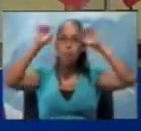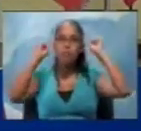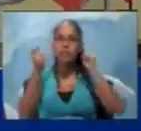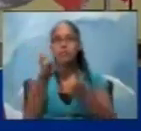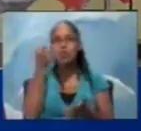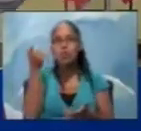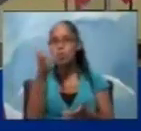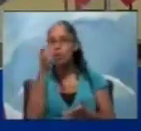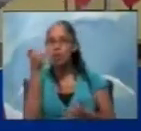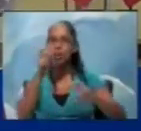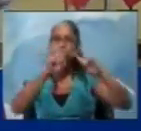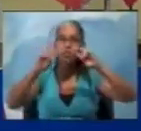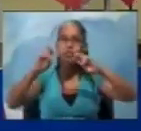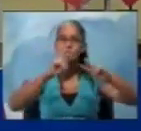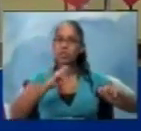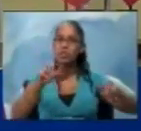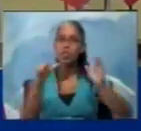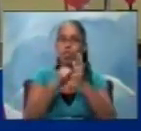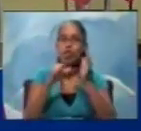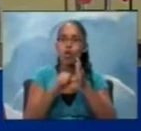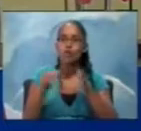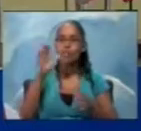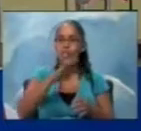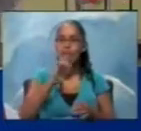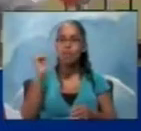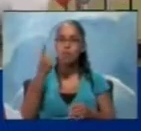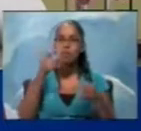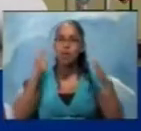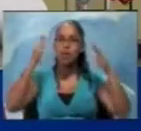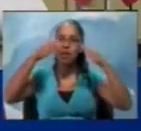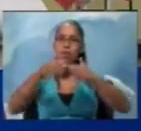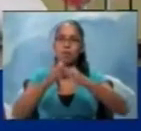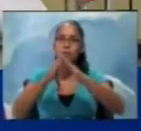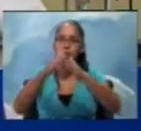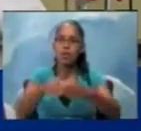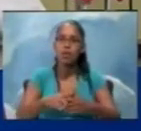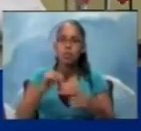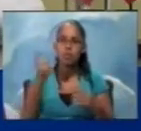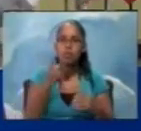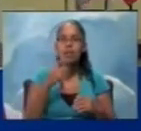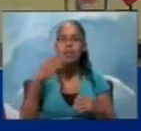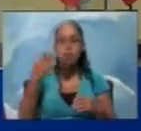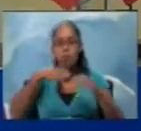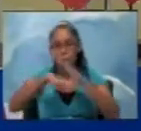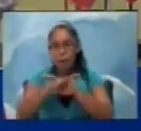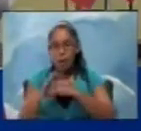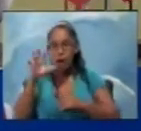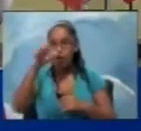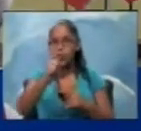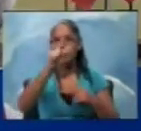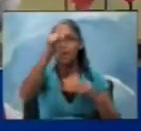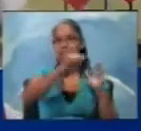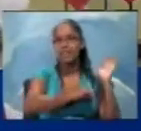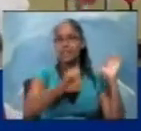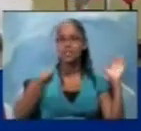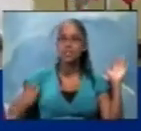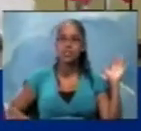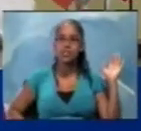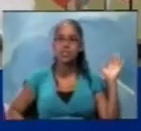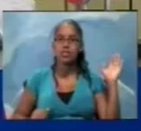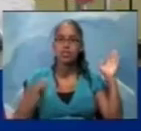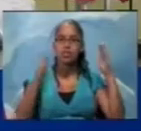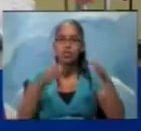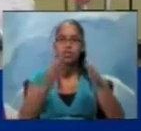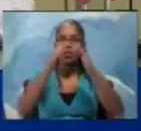buscando, investigando dónde está el primer barco que le vamos a comprar al Señor. Vamos a comprar un barco,